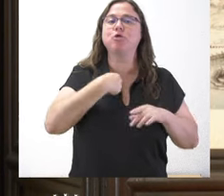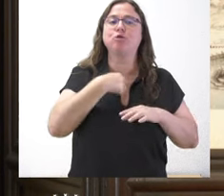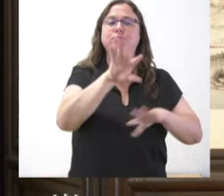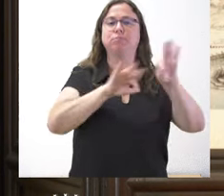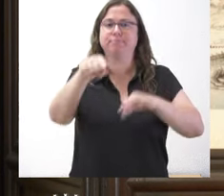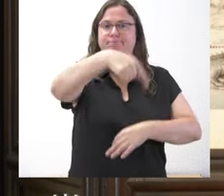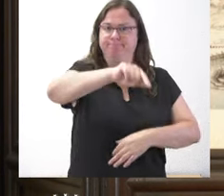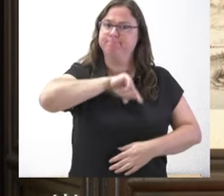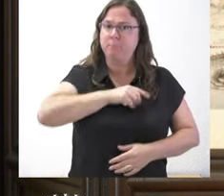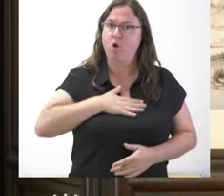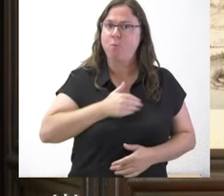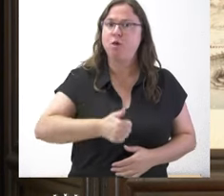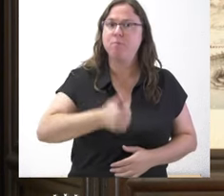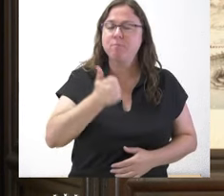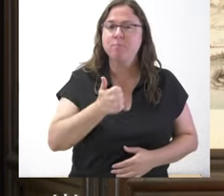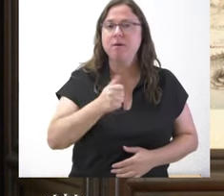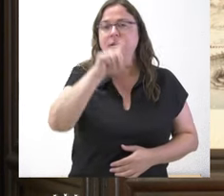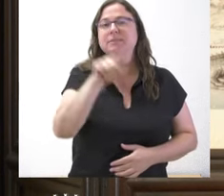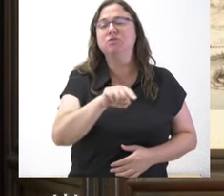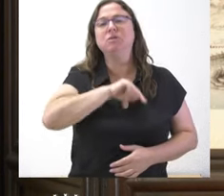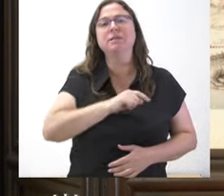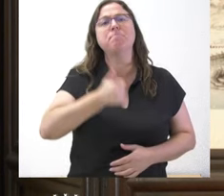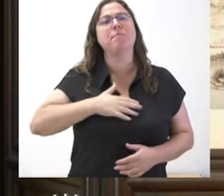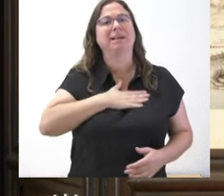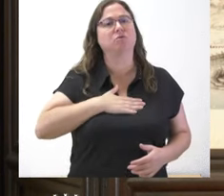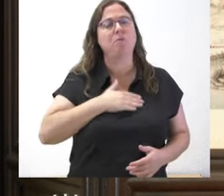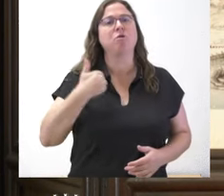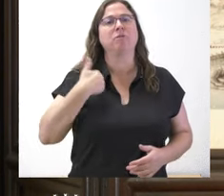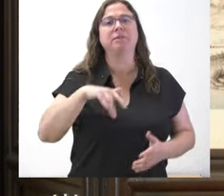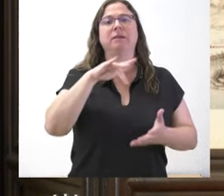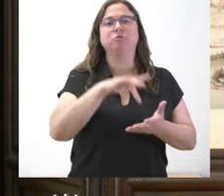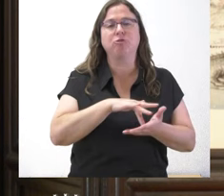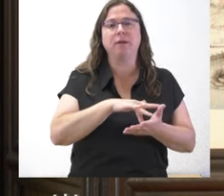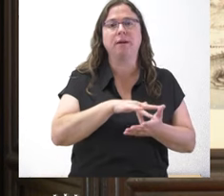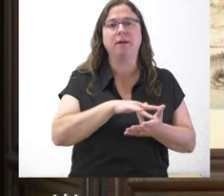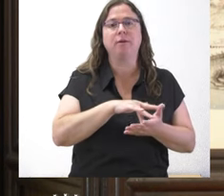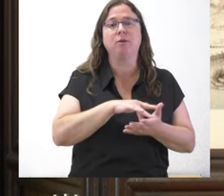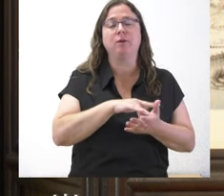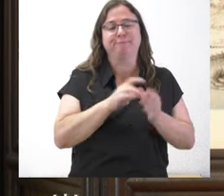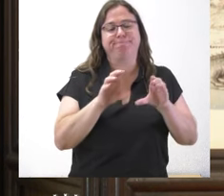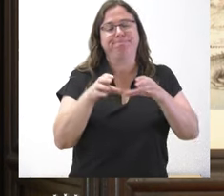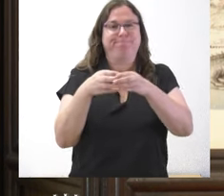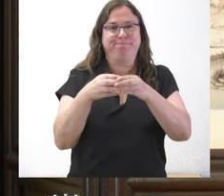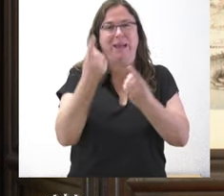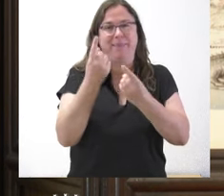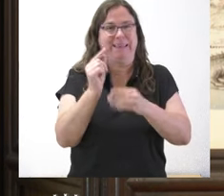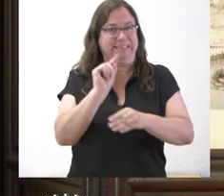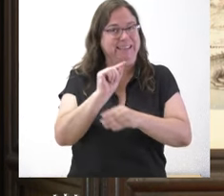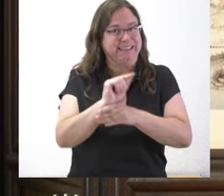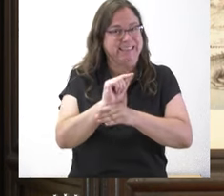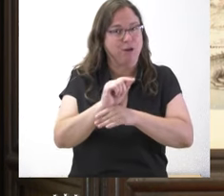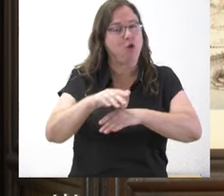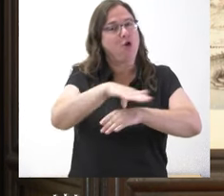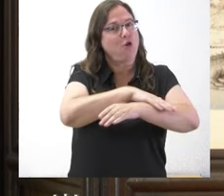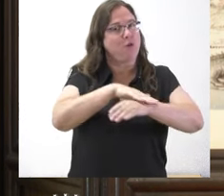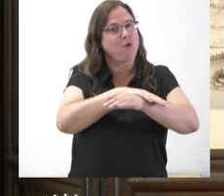designado no sé si se siente ahora más cómodo después de haber sacado a a ese núcleo a veces crítico del gobierno de